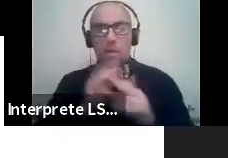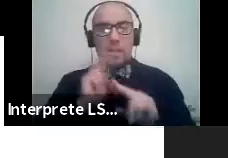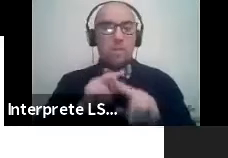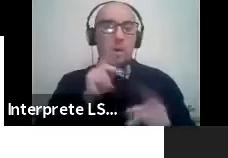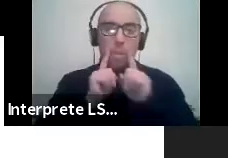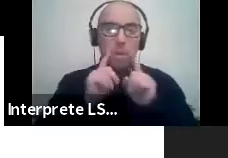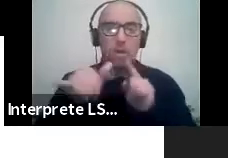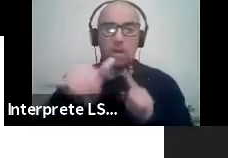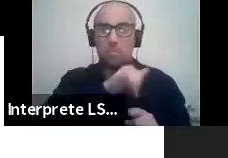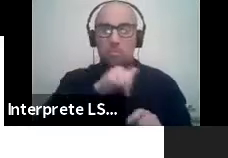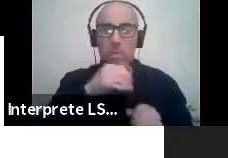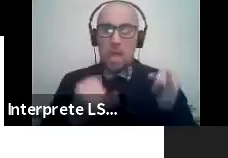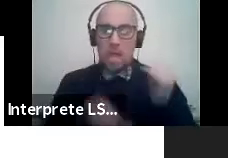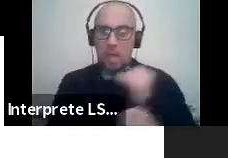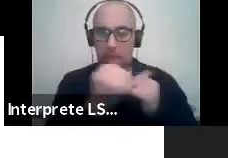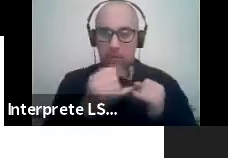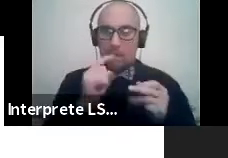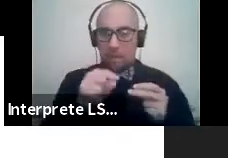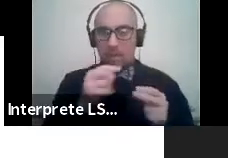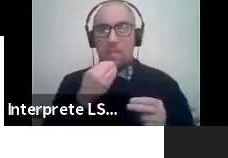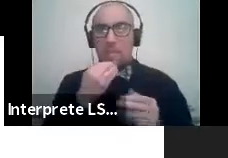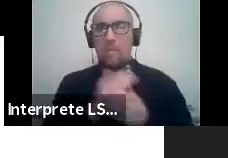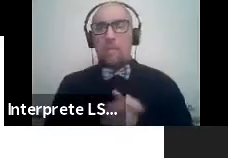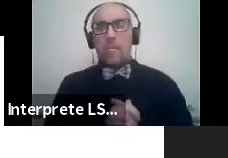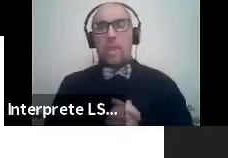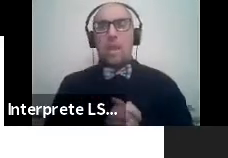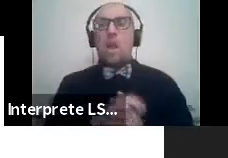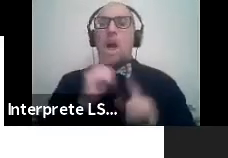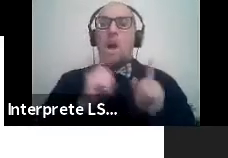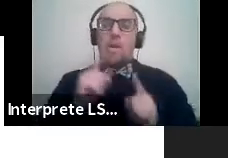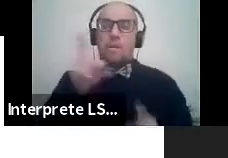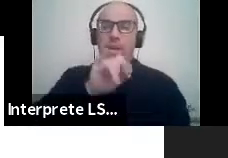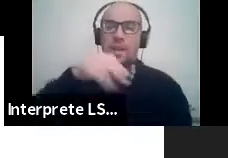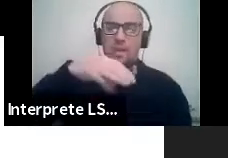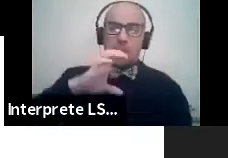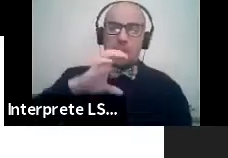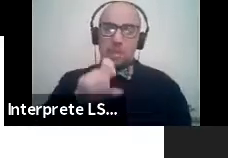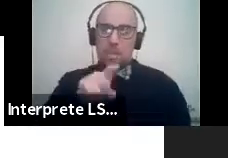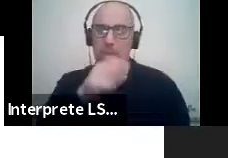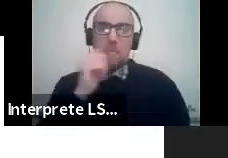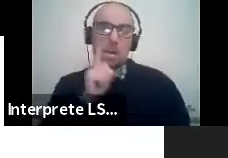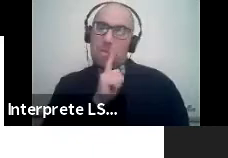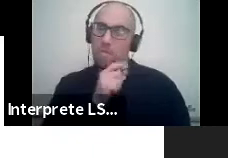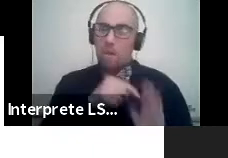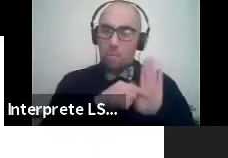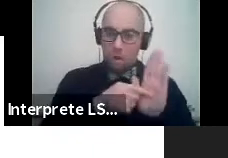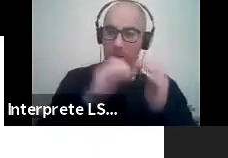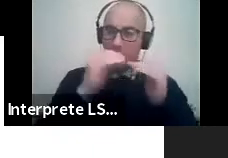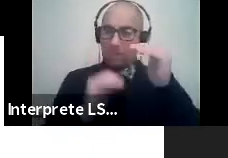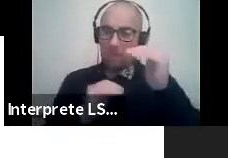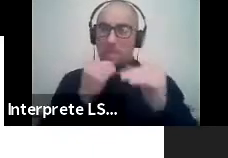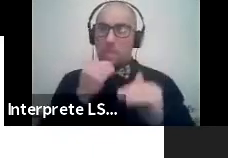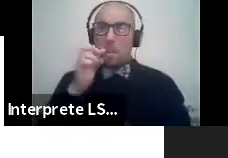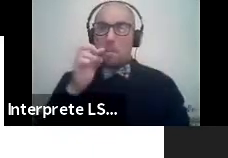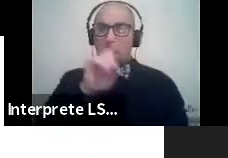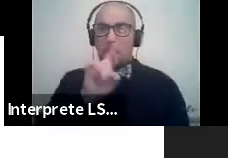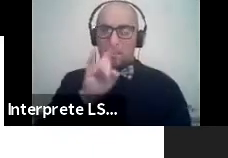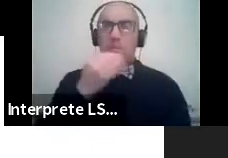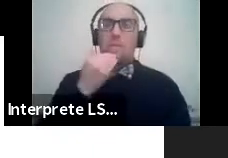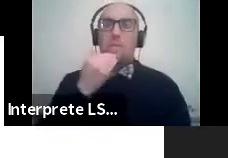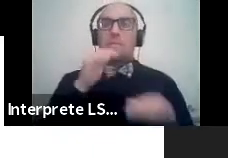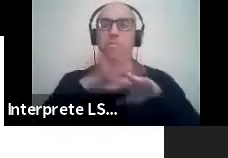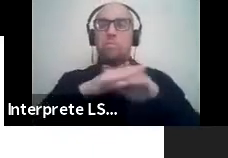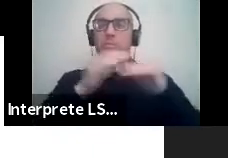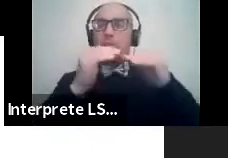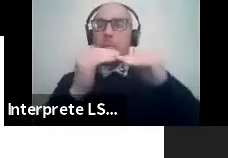sobre todo. A veces ha salido en el CIMSE y también sale en la PSU. ¿Ah? Si ustedes ven, ¿no es